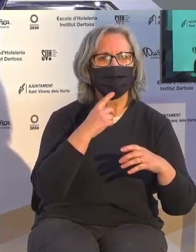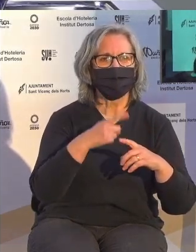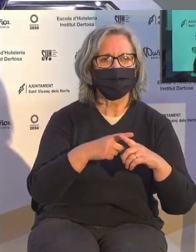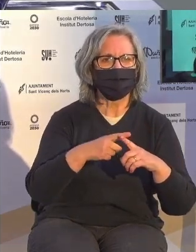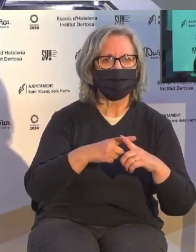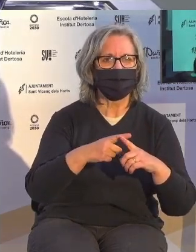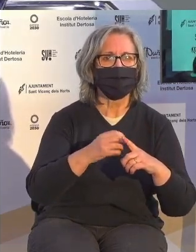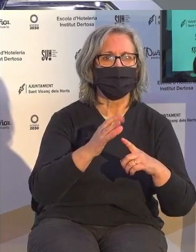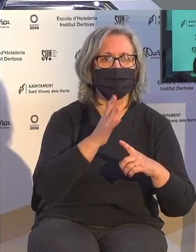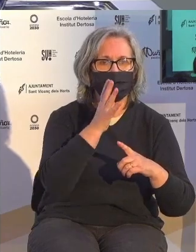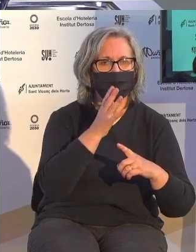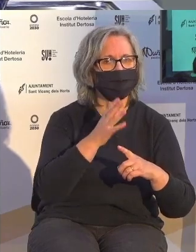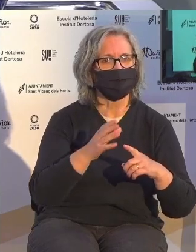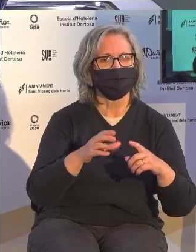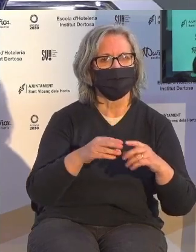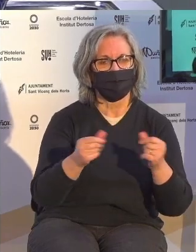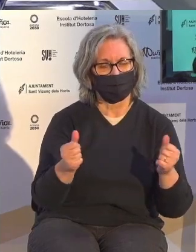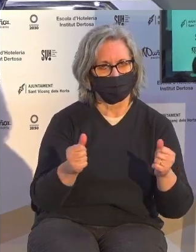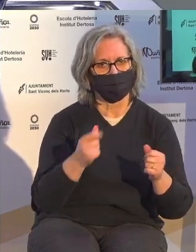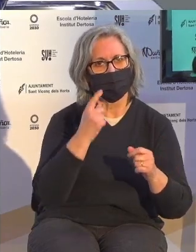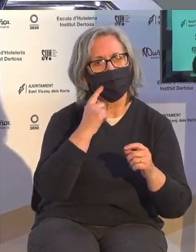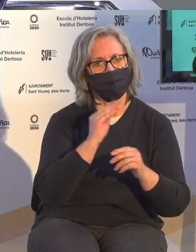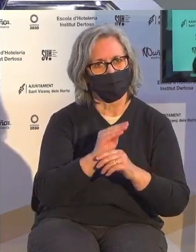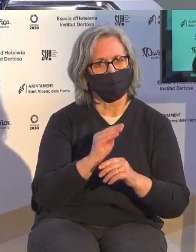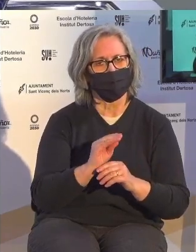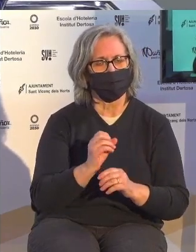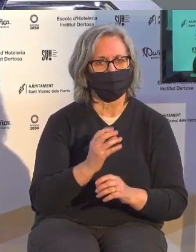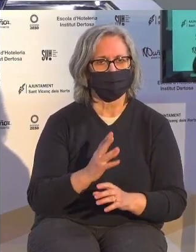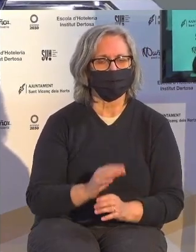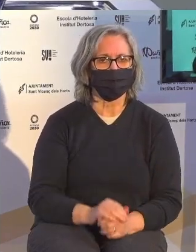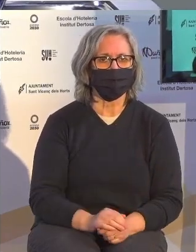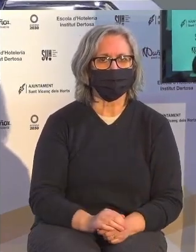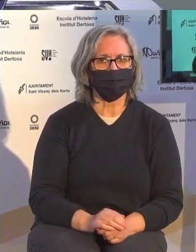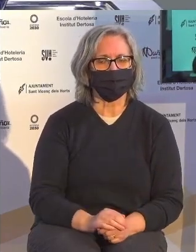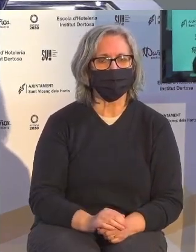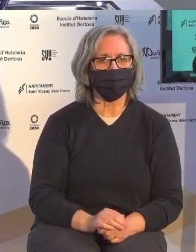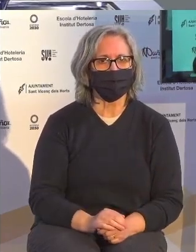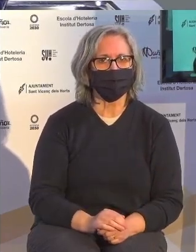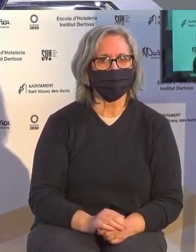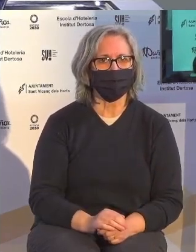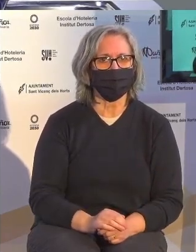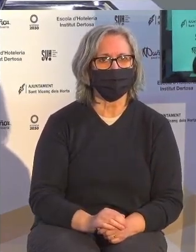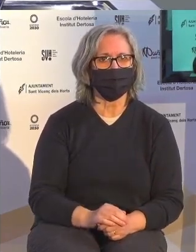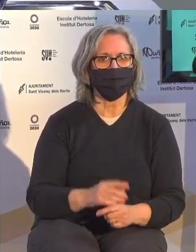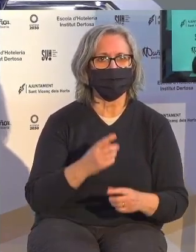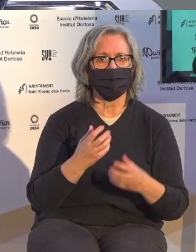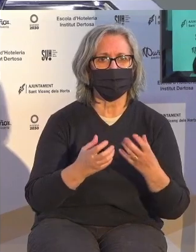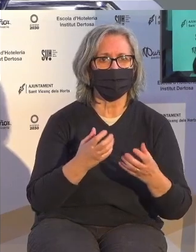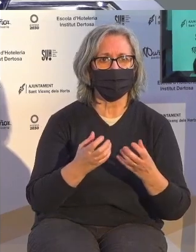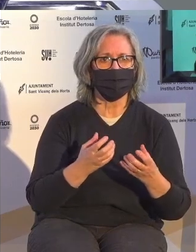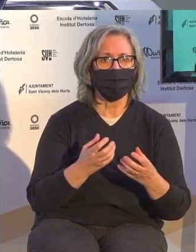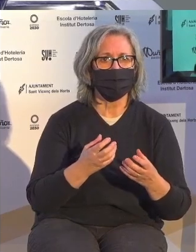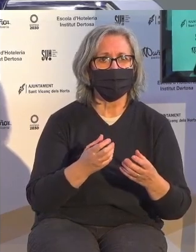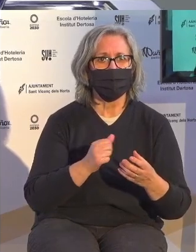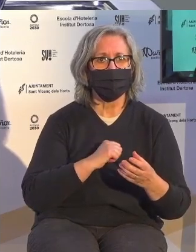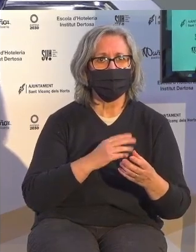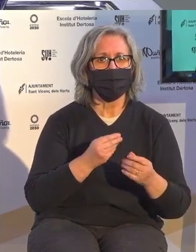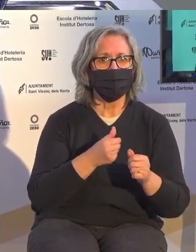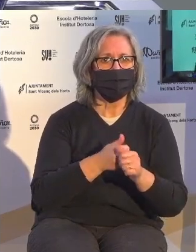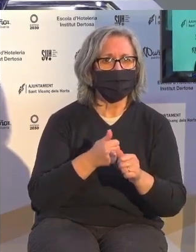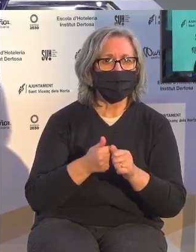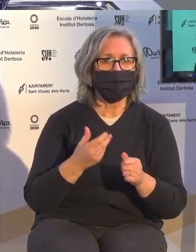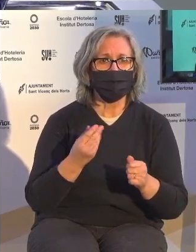como puede ver estoy haciendo muchas cosas al mismo tiempo y es muy fácil la cocina cuando tiene mucha gente muchos clientes